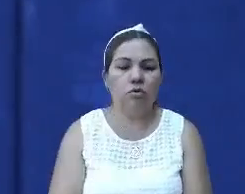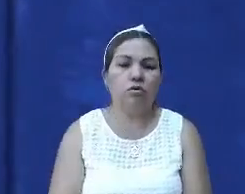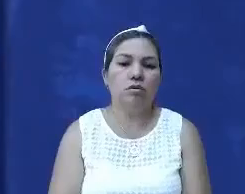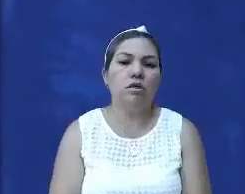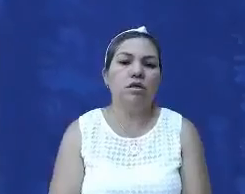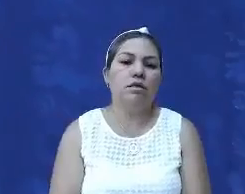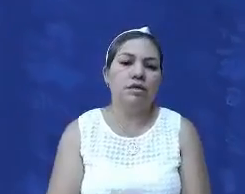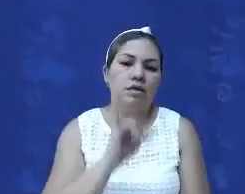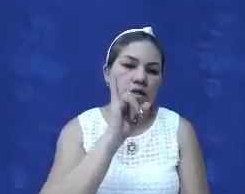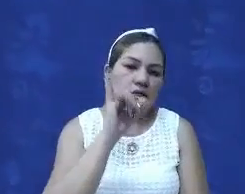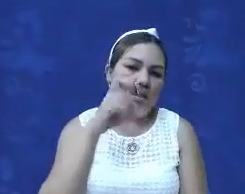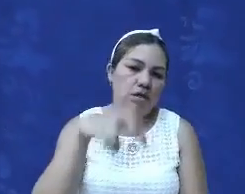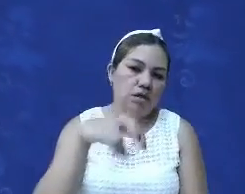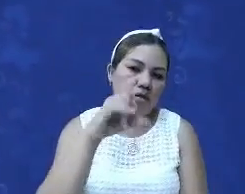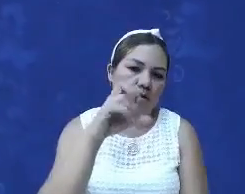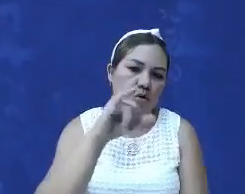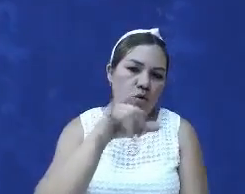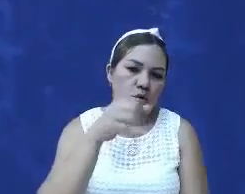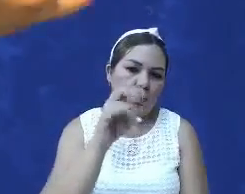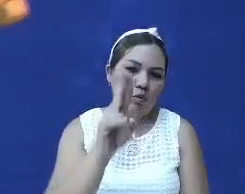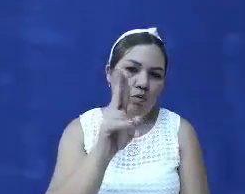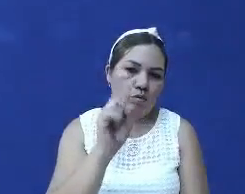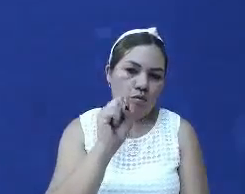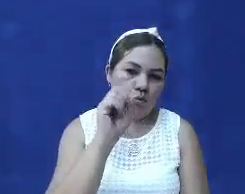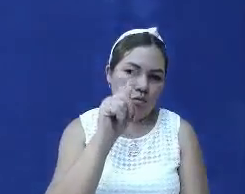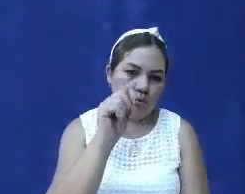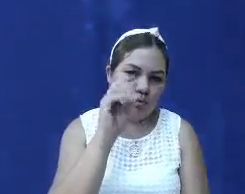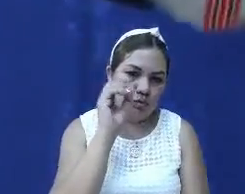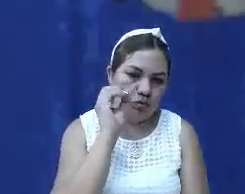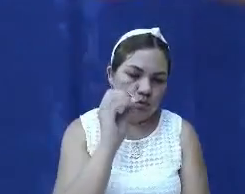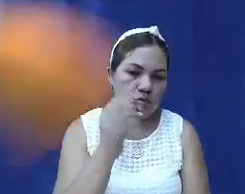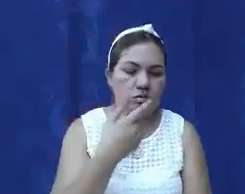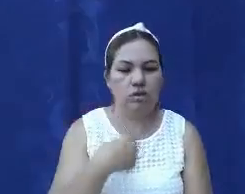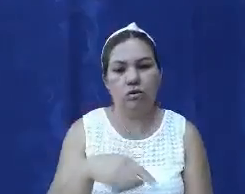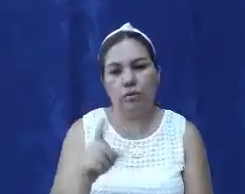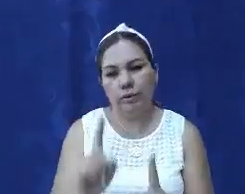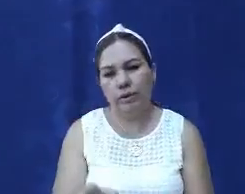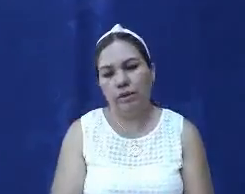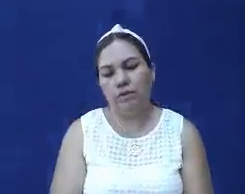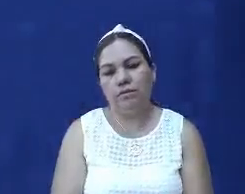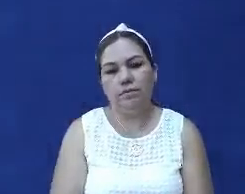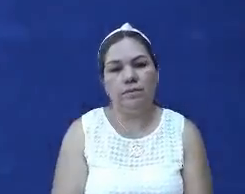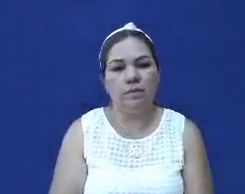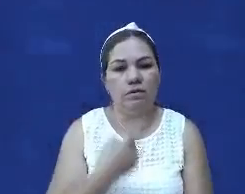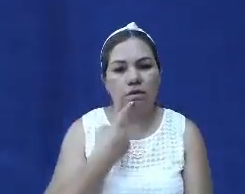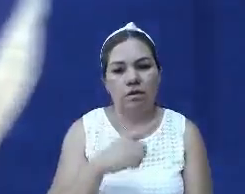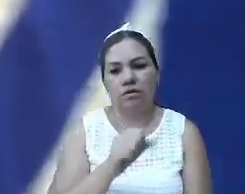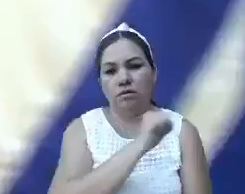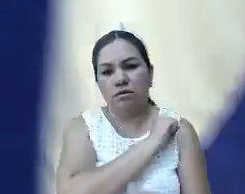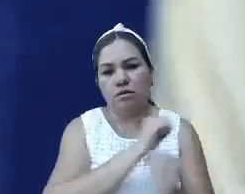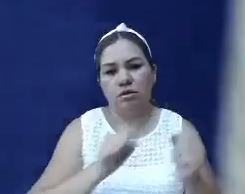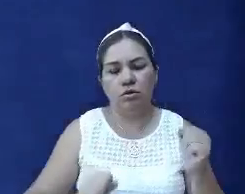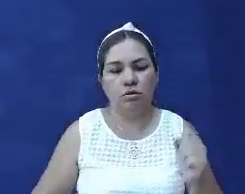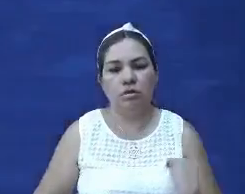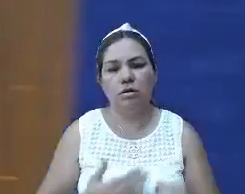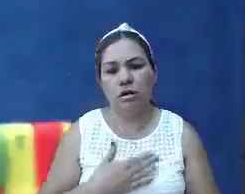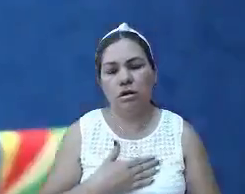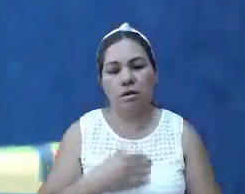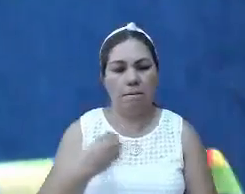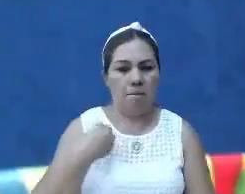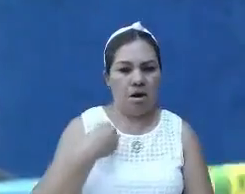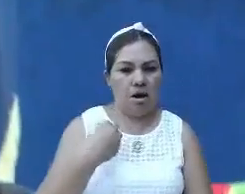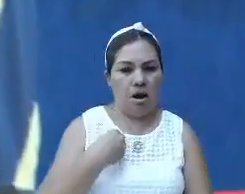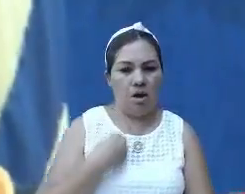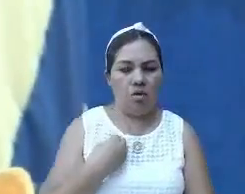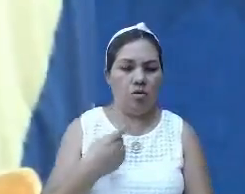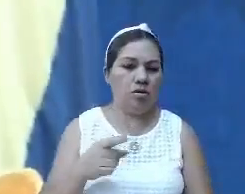todavía. El que es inmundo, sea inmundo todavía. ¿Qué dice el Señor? El que quiere seguir pecando, que siga pecando.